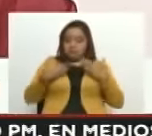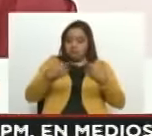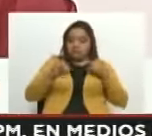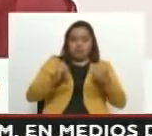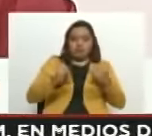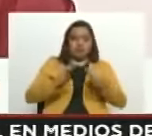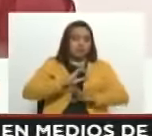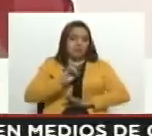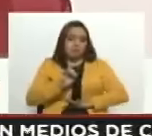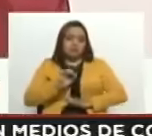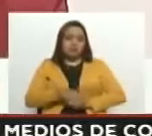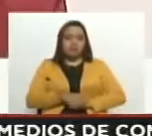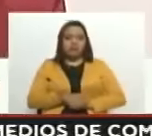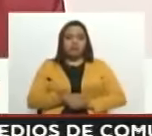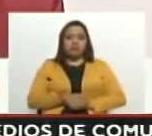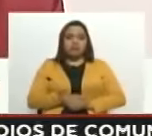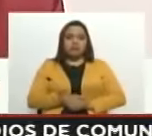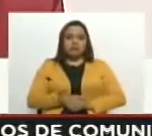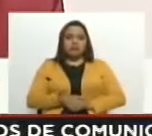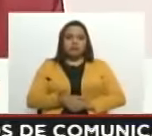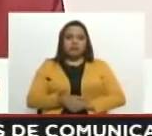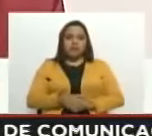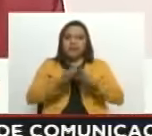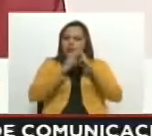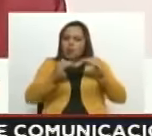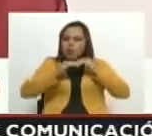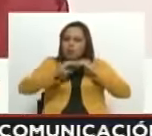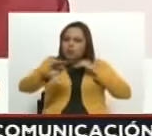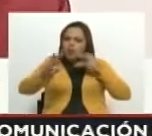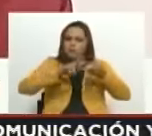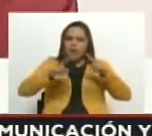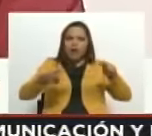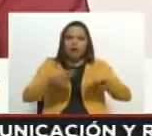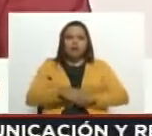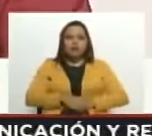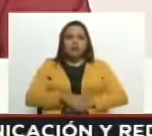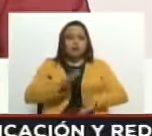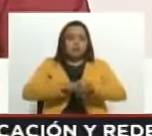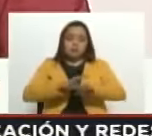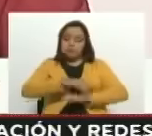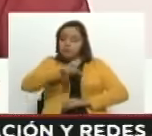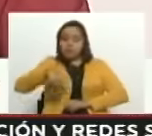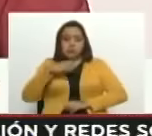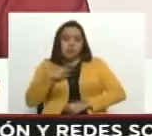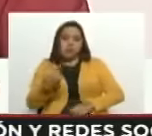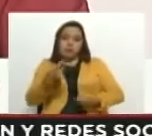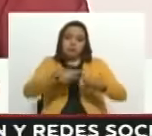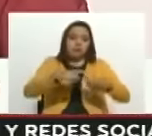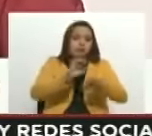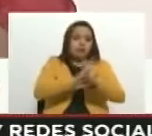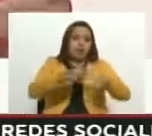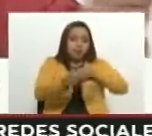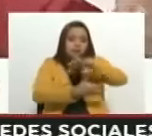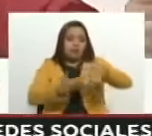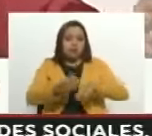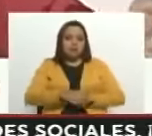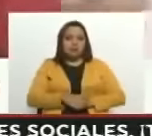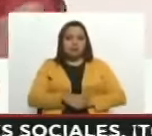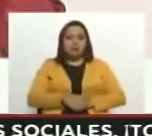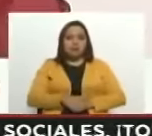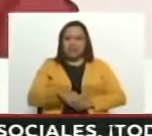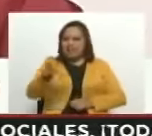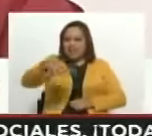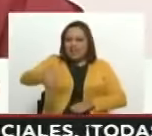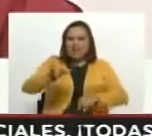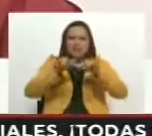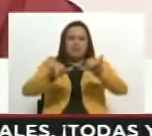eso. En paz, porque nosotros no tenemos nada que ver. La violencia la generan